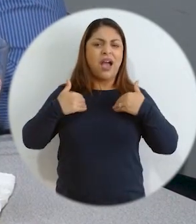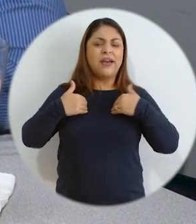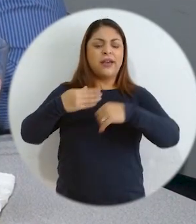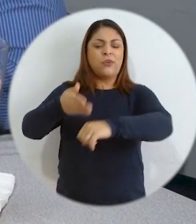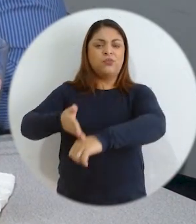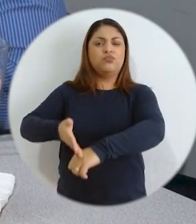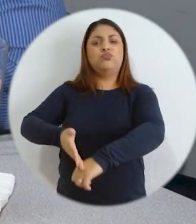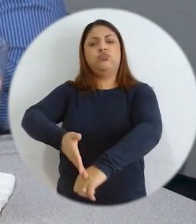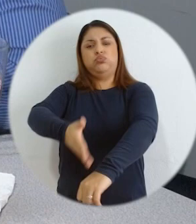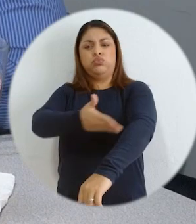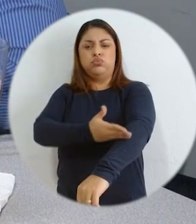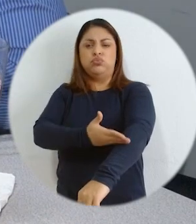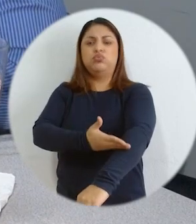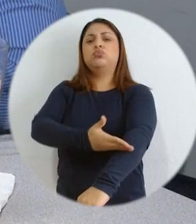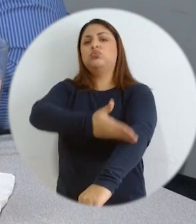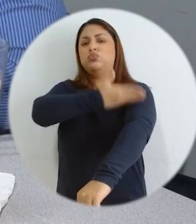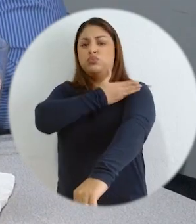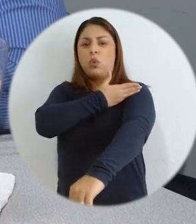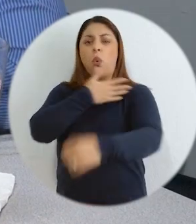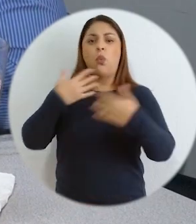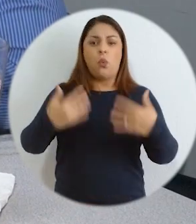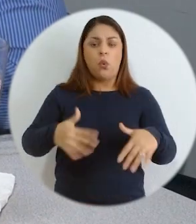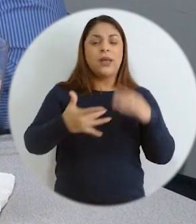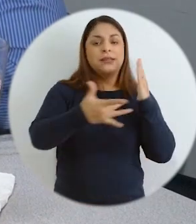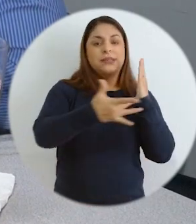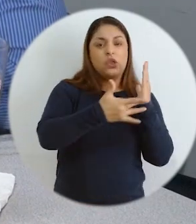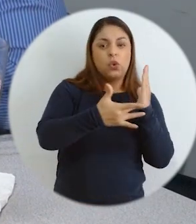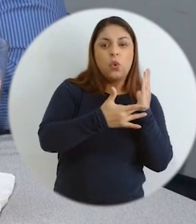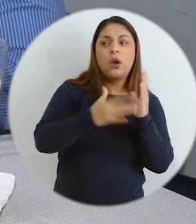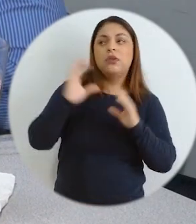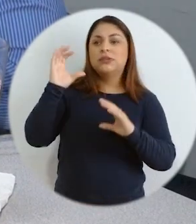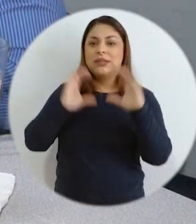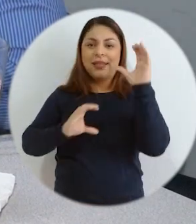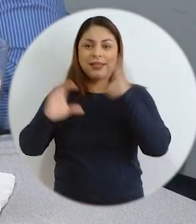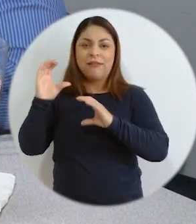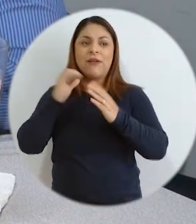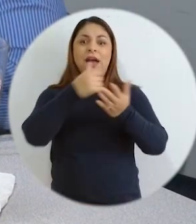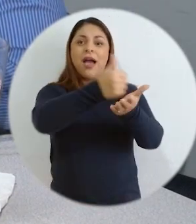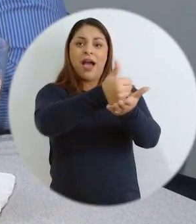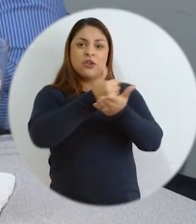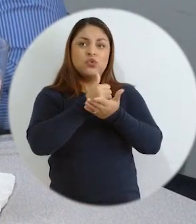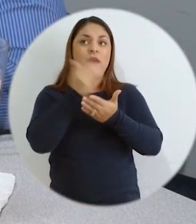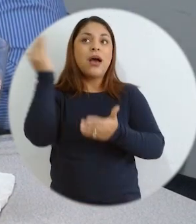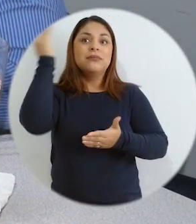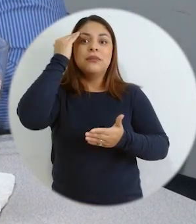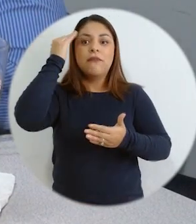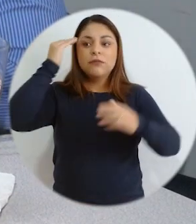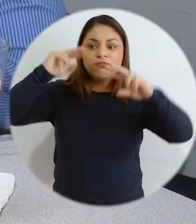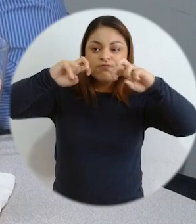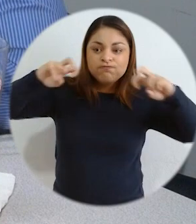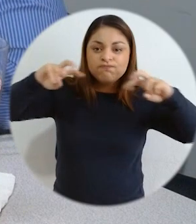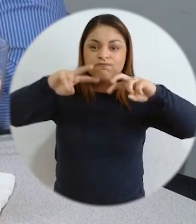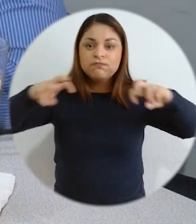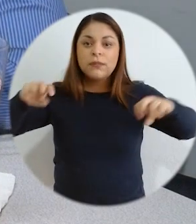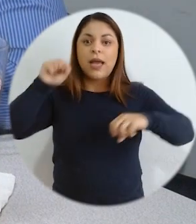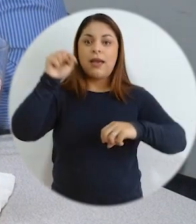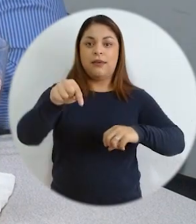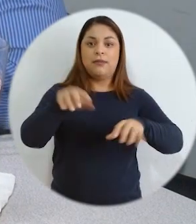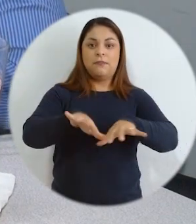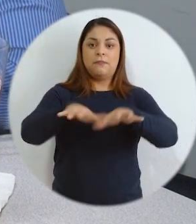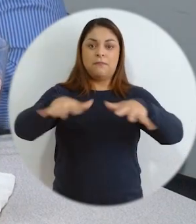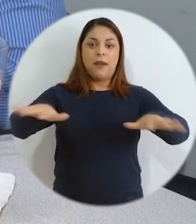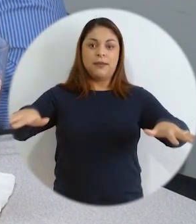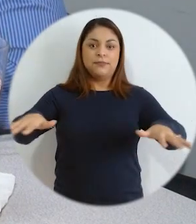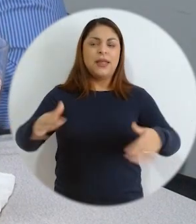Han ocurrido avances importantes en términos tecnológicos, científicos, que nos han permitido saber más sobre lo